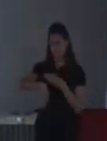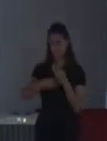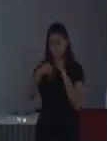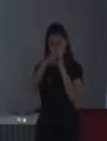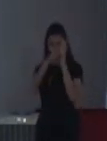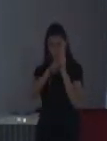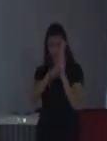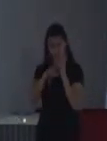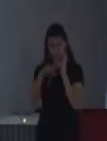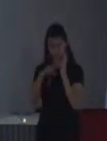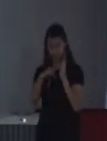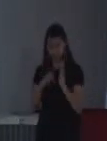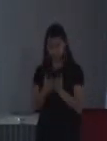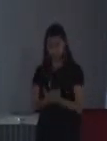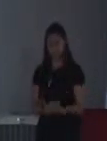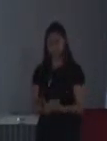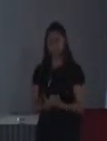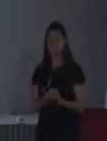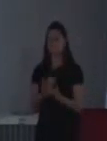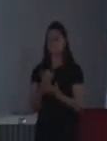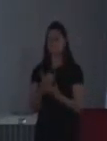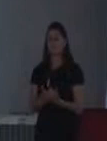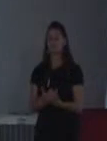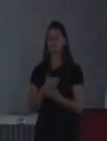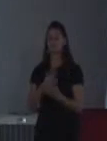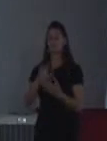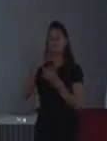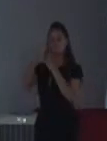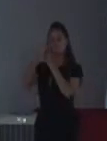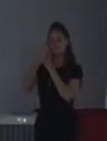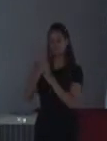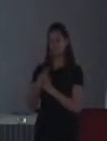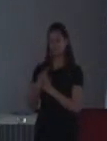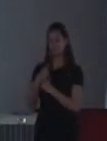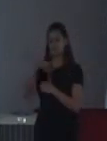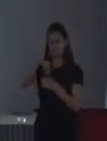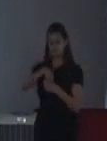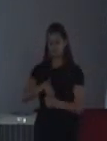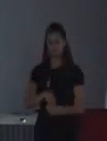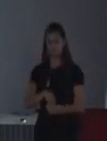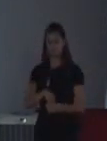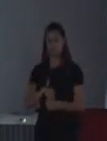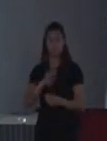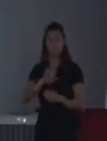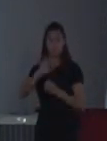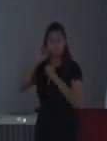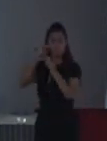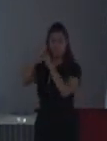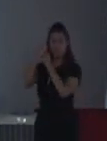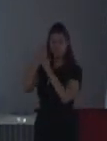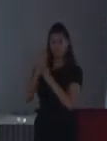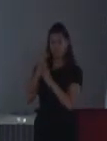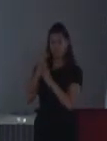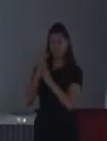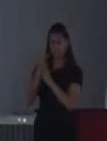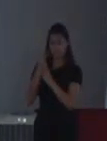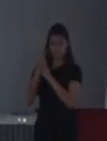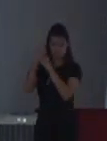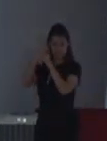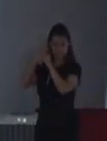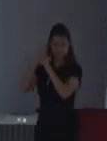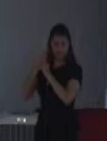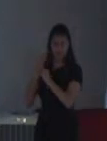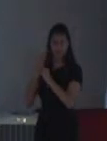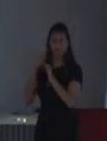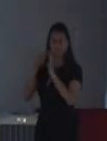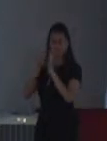que nosotros tenemos, se encuentran unos principios establecidos, ¿sí? Esos principios establecidos son los